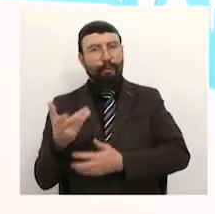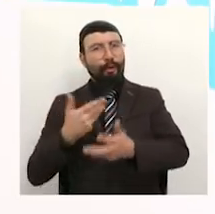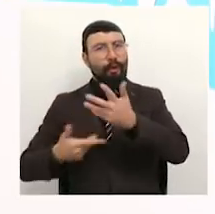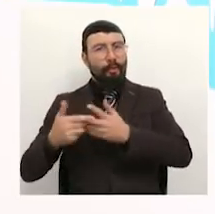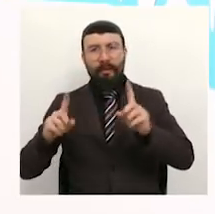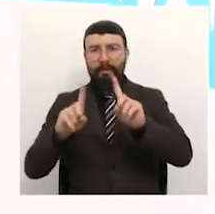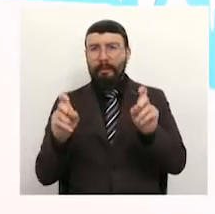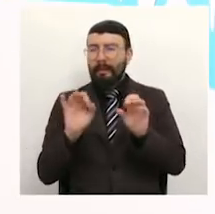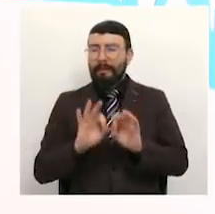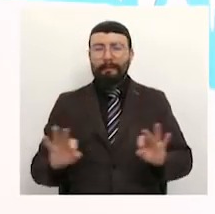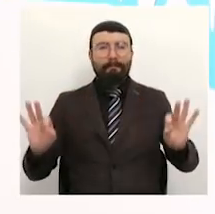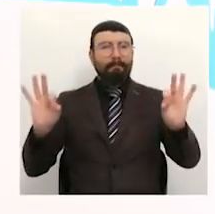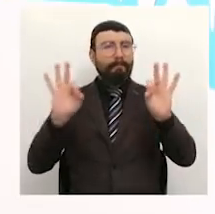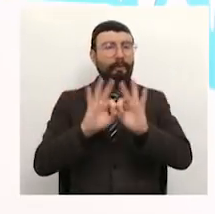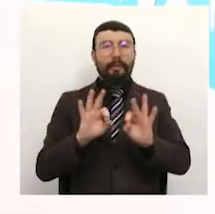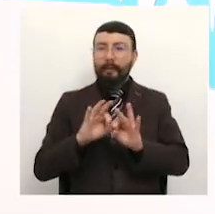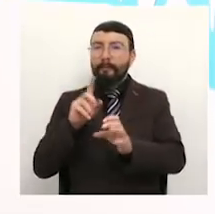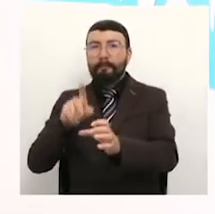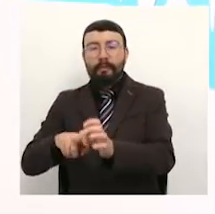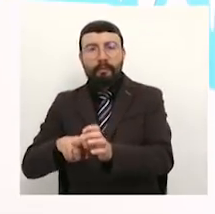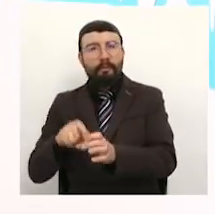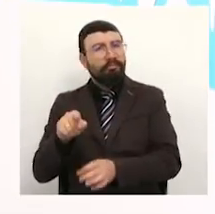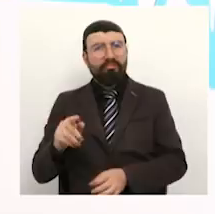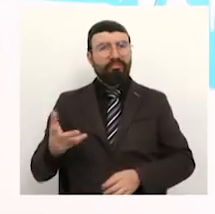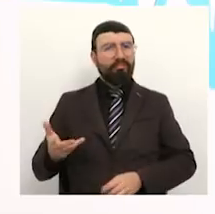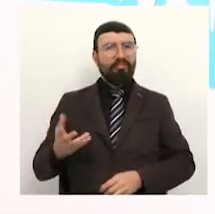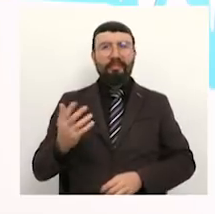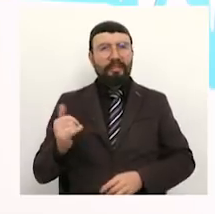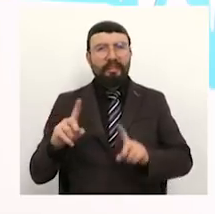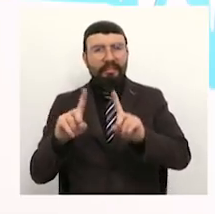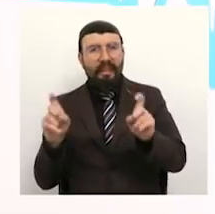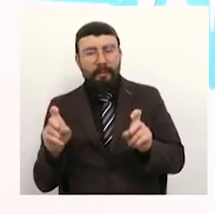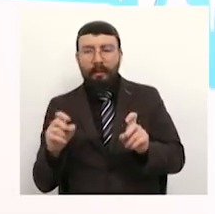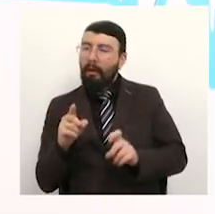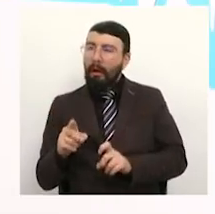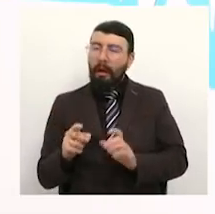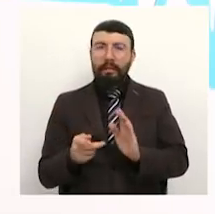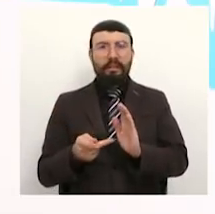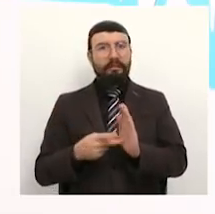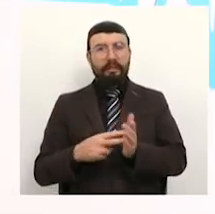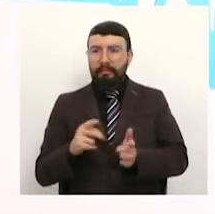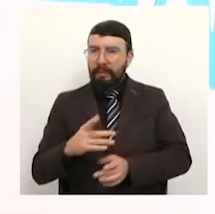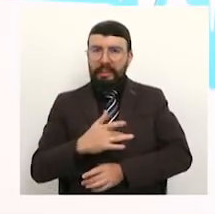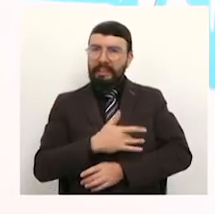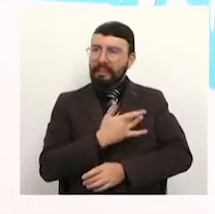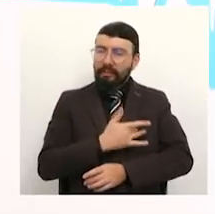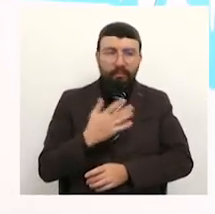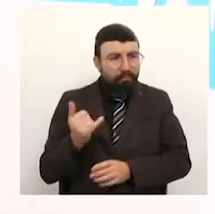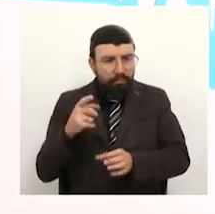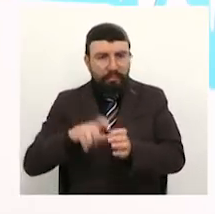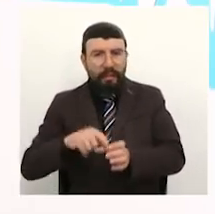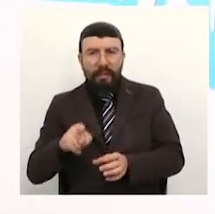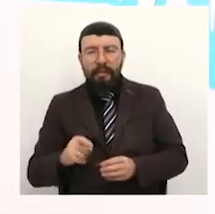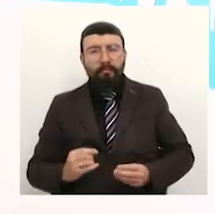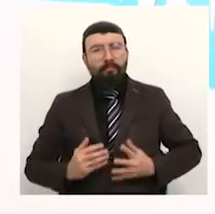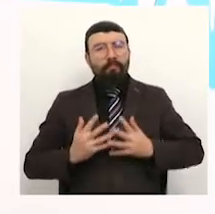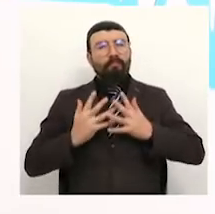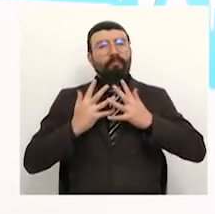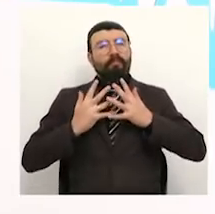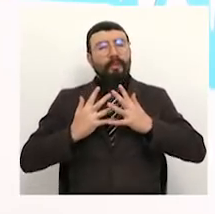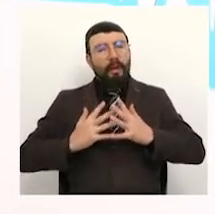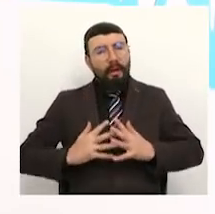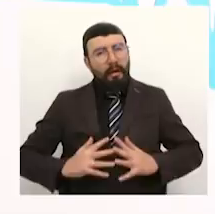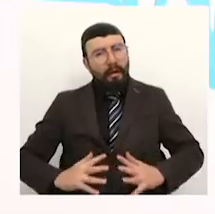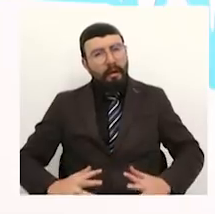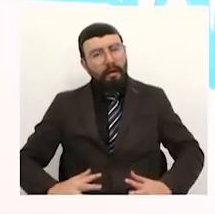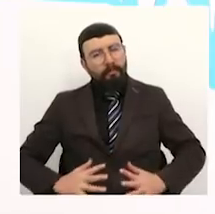bien interesante que tiene que ver con esa sintomatología respiratoria entender un poco el pulmón